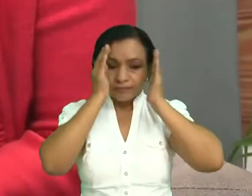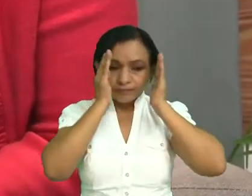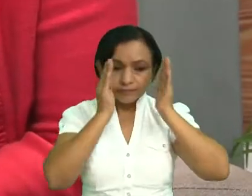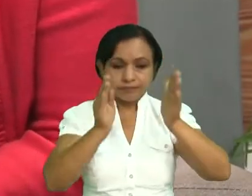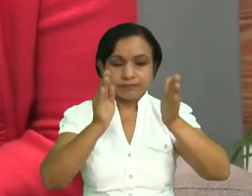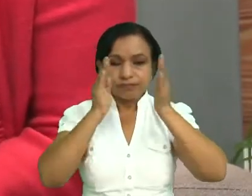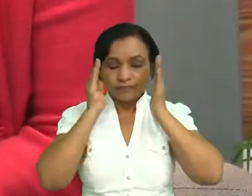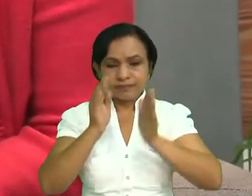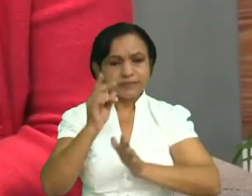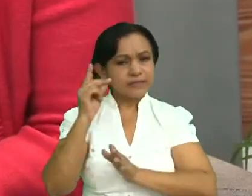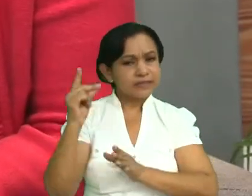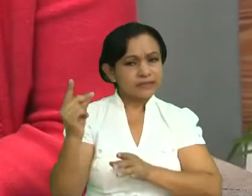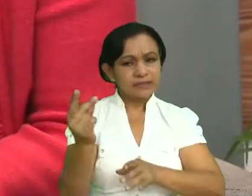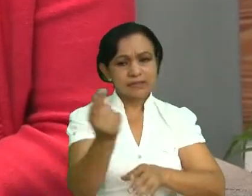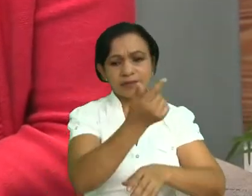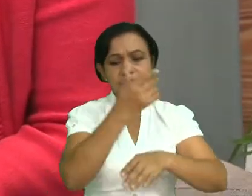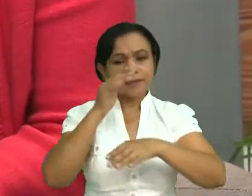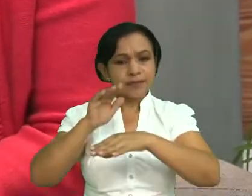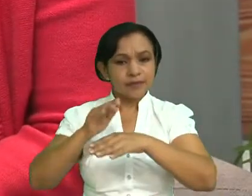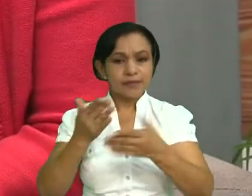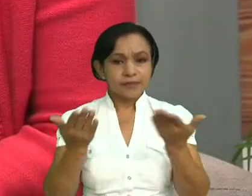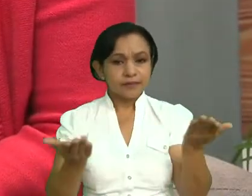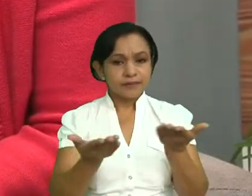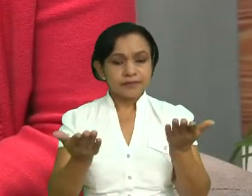tiempo y forma, ¿verdad?, de una forma